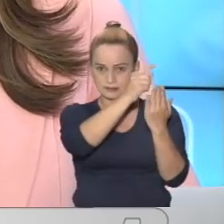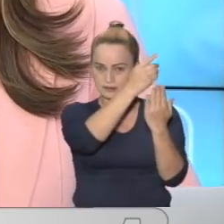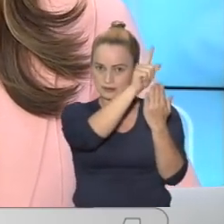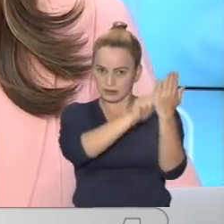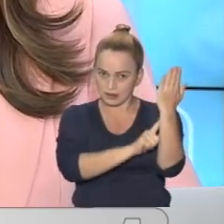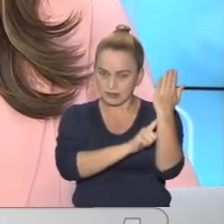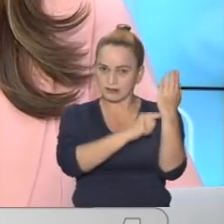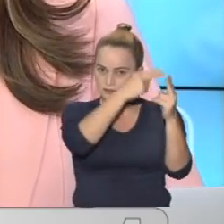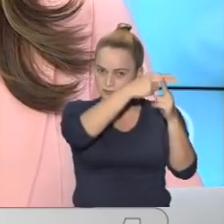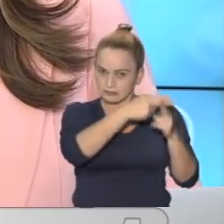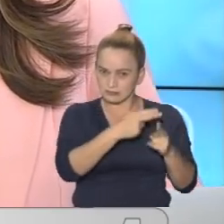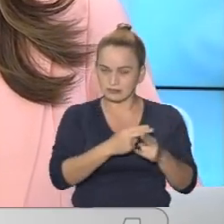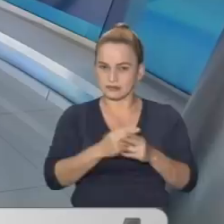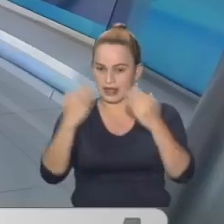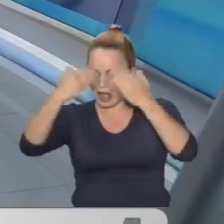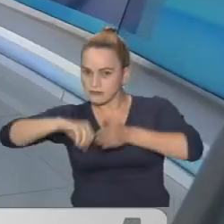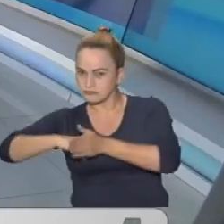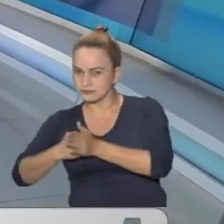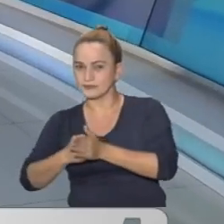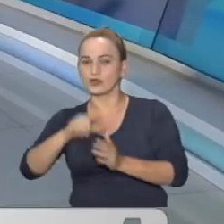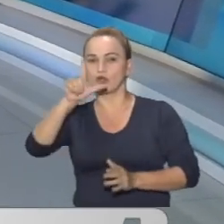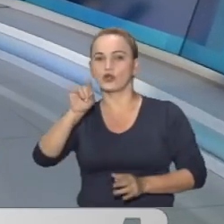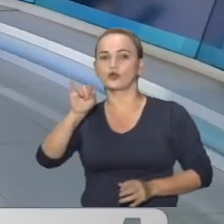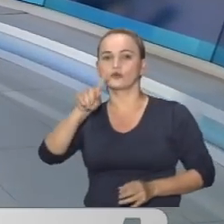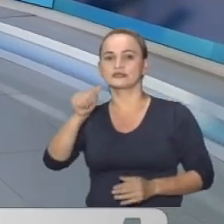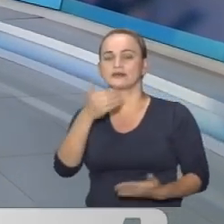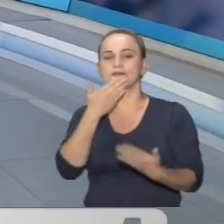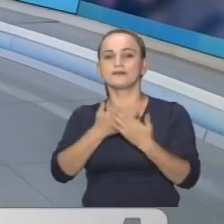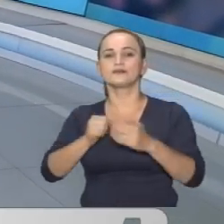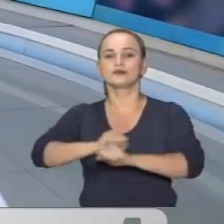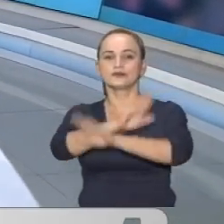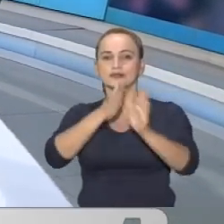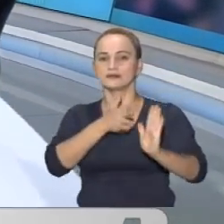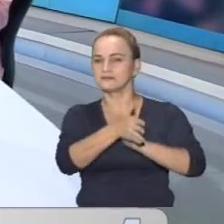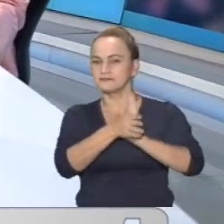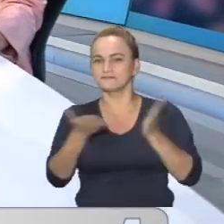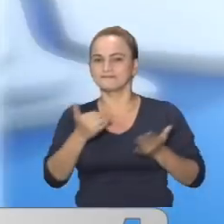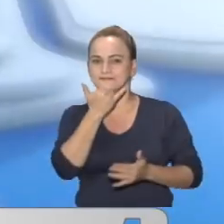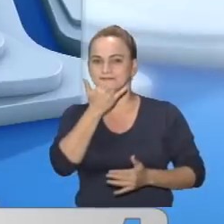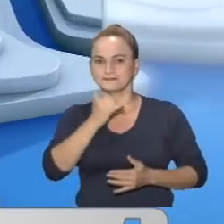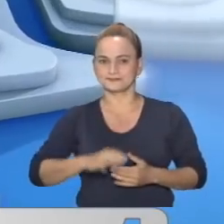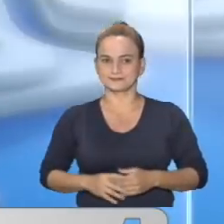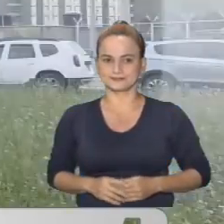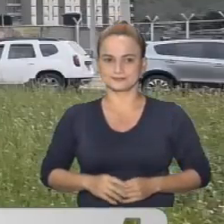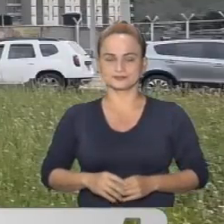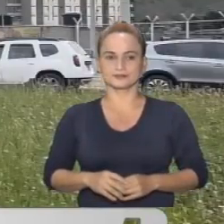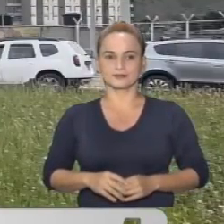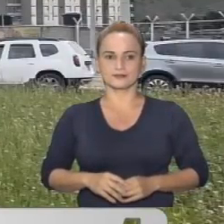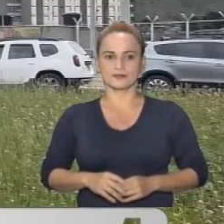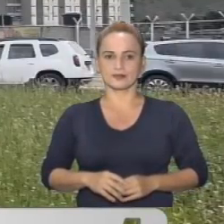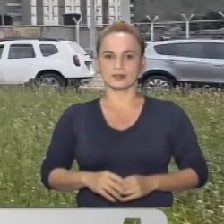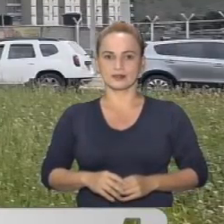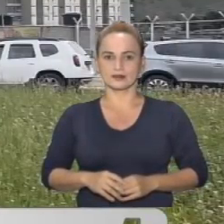y caletas. Luisa Fernández tiene todos los detalles del operativo. Luisa, muy buenos días.